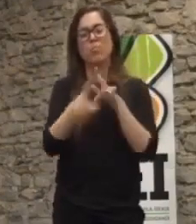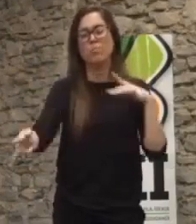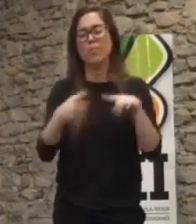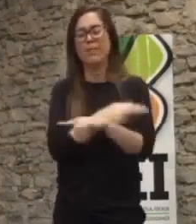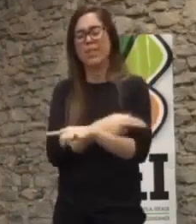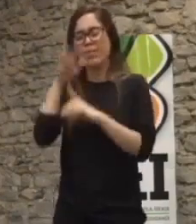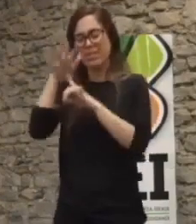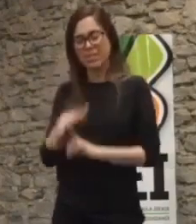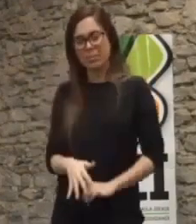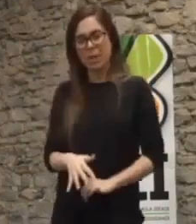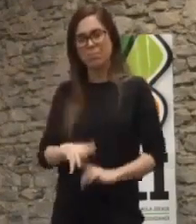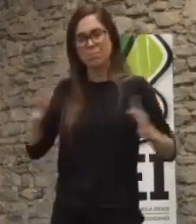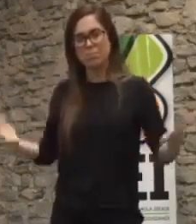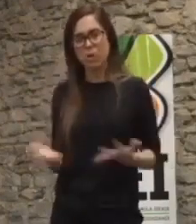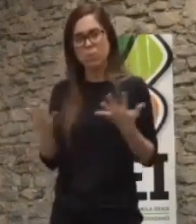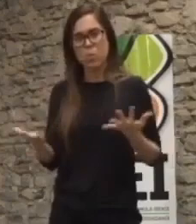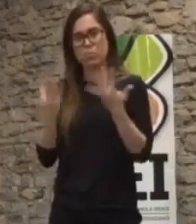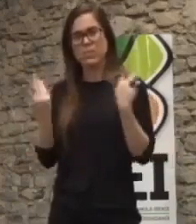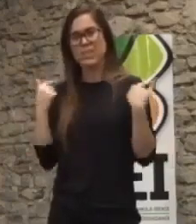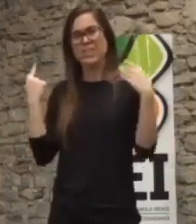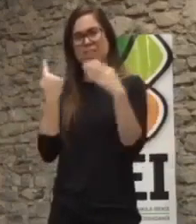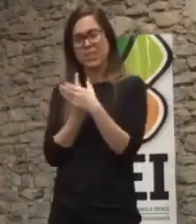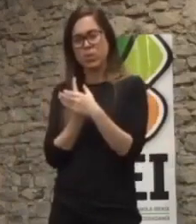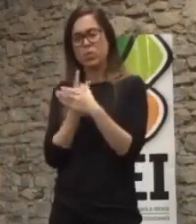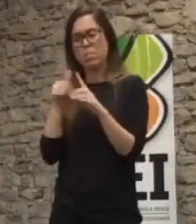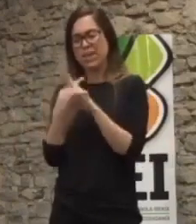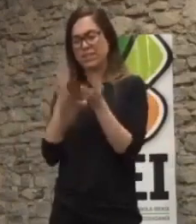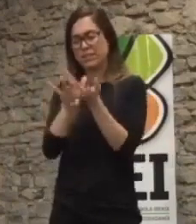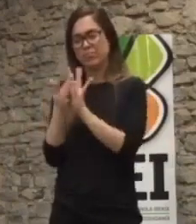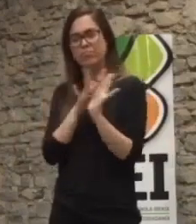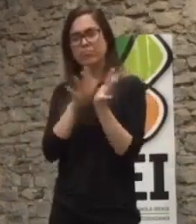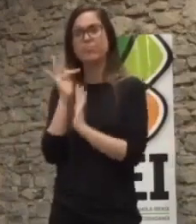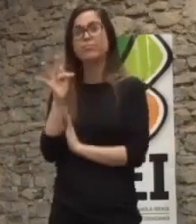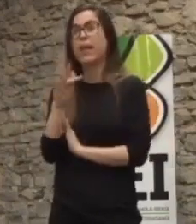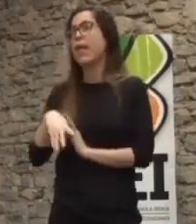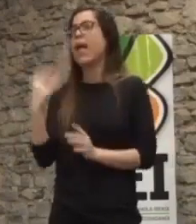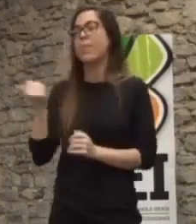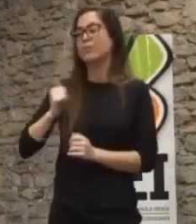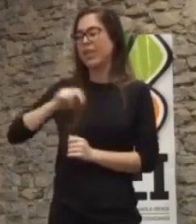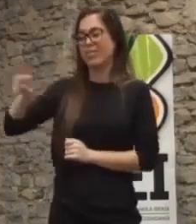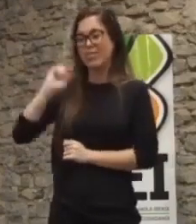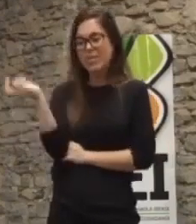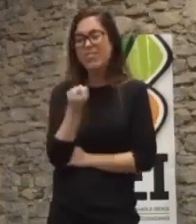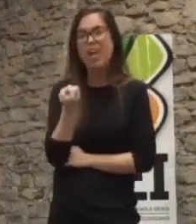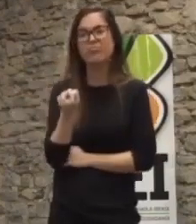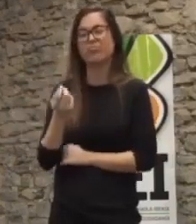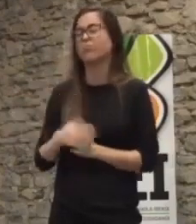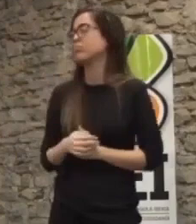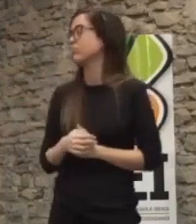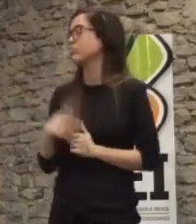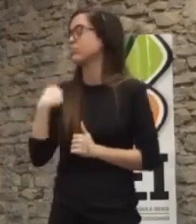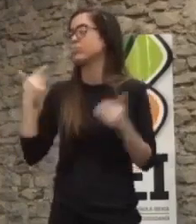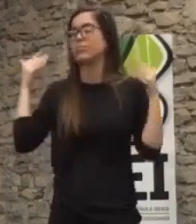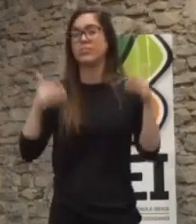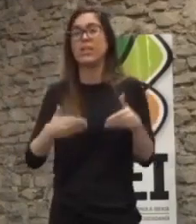la discriminación, promover la inclusión y la interacción positiva y aprovechar al máximo la diversidad. Sí que me gustaría también